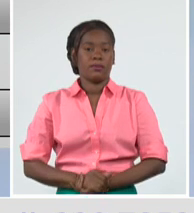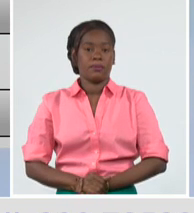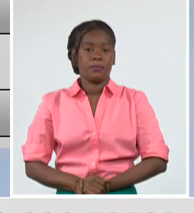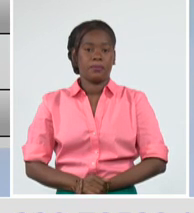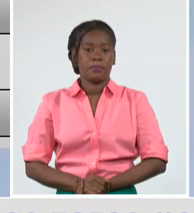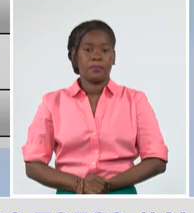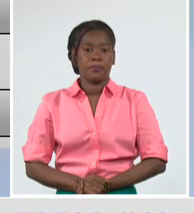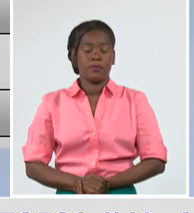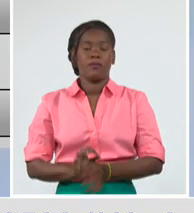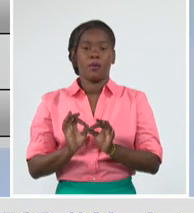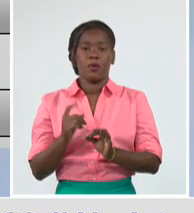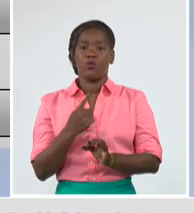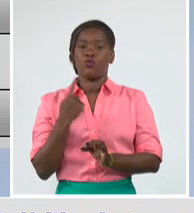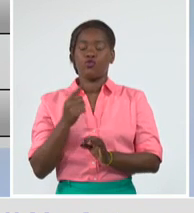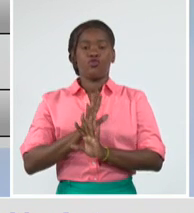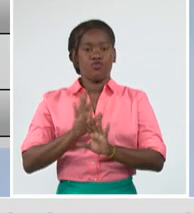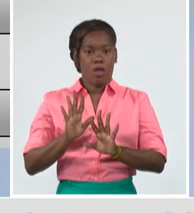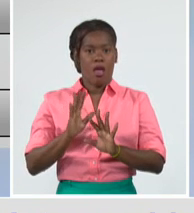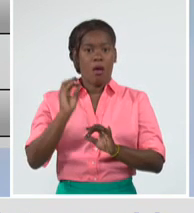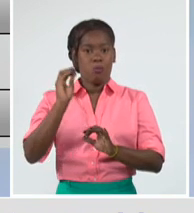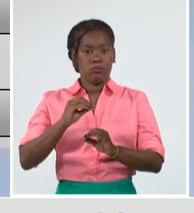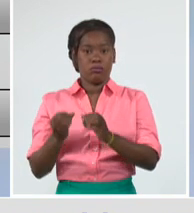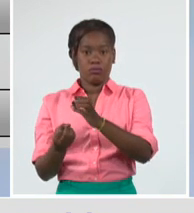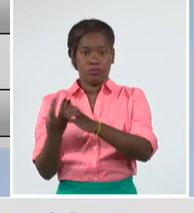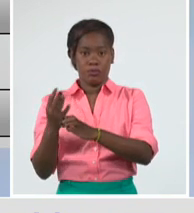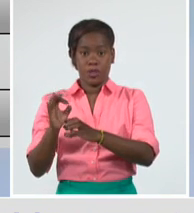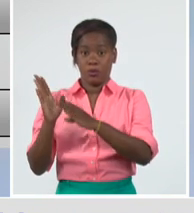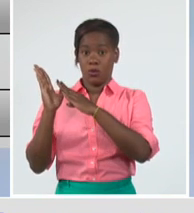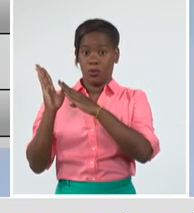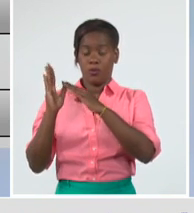como también pueden ver en la pantalla,